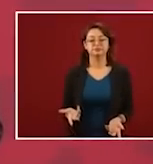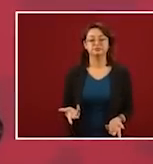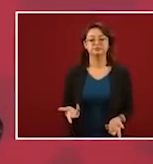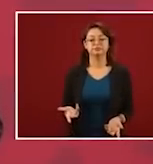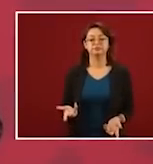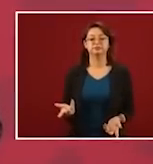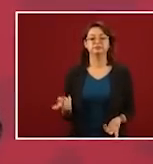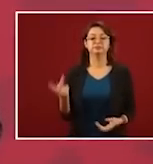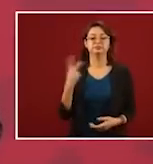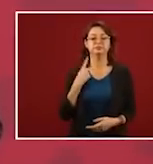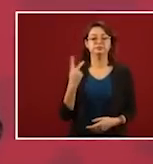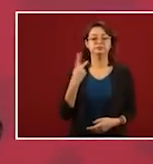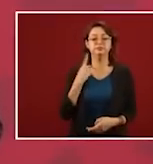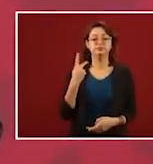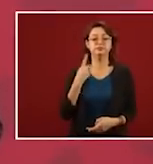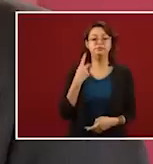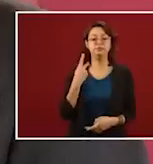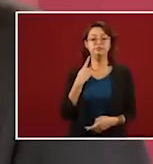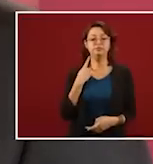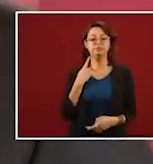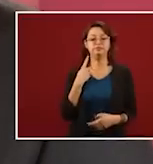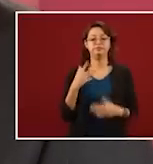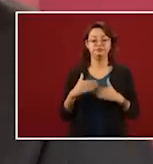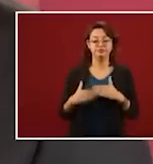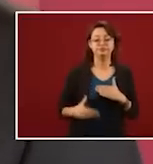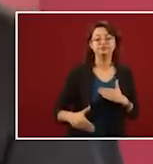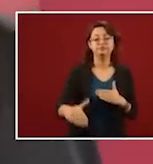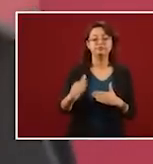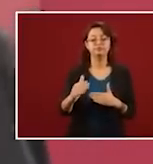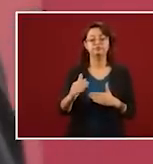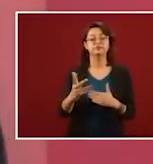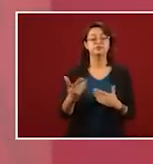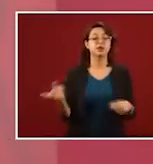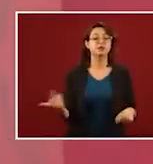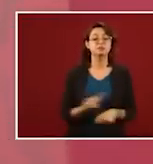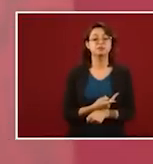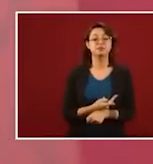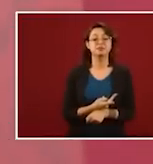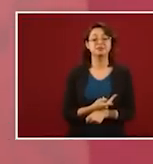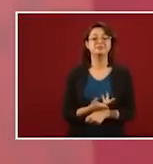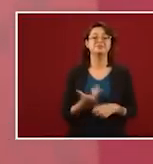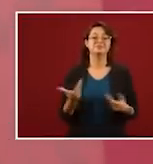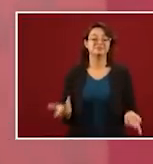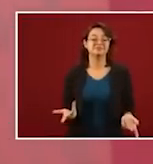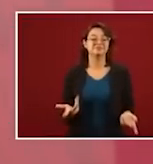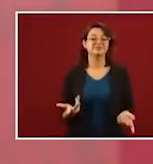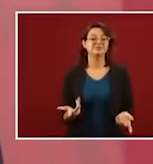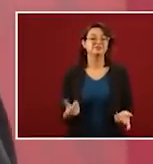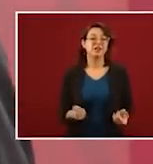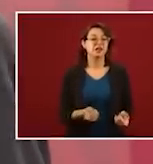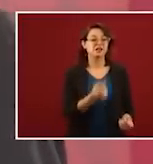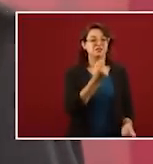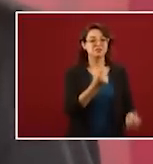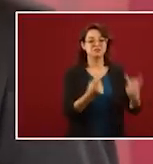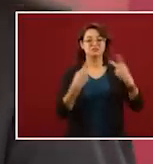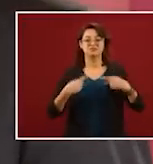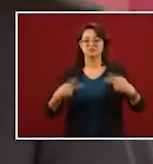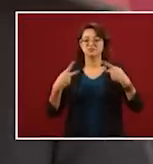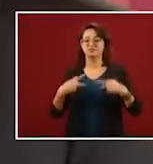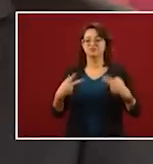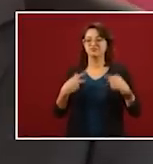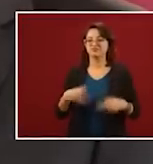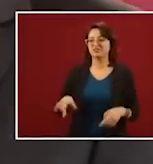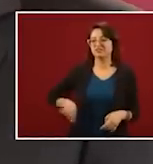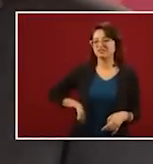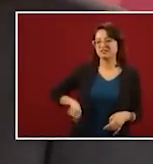esta política, pues significa afectar intereses creados, los que no